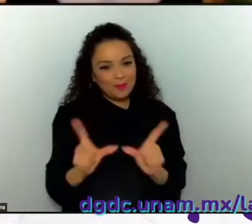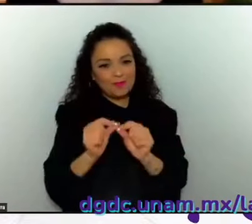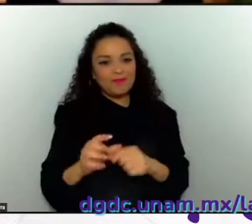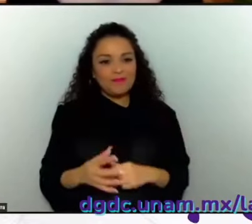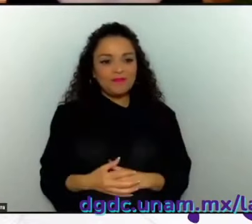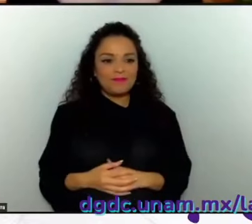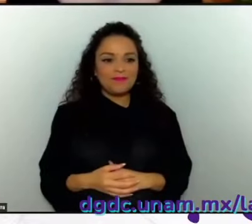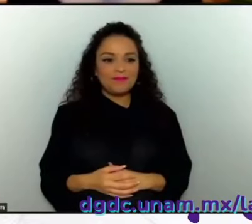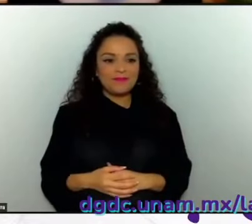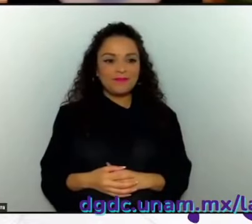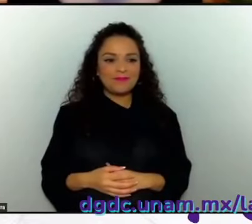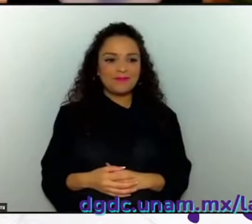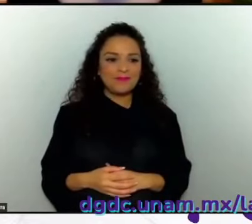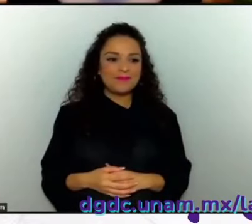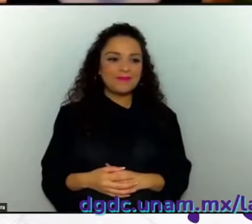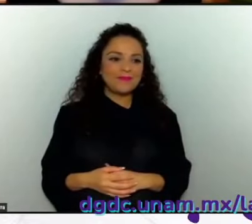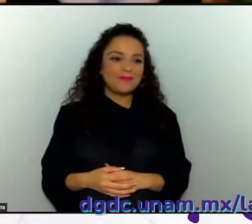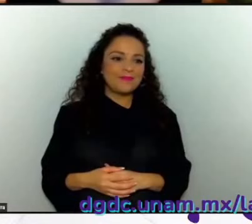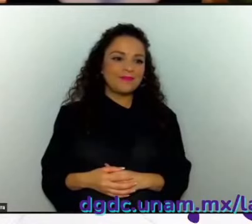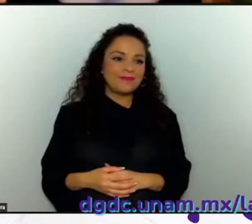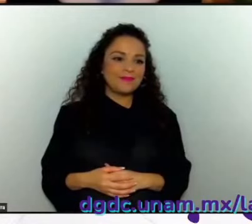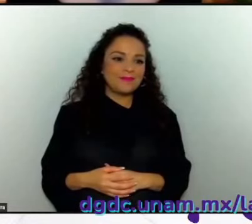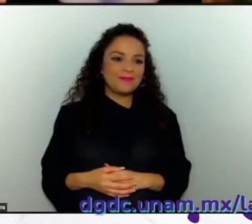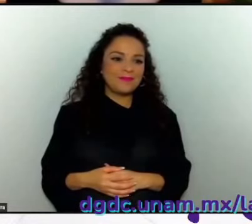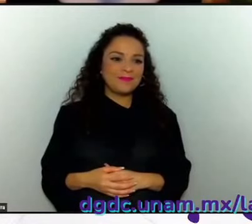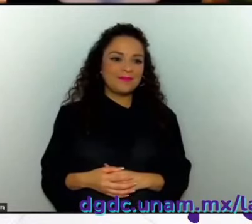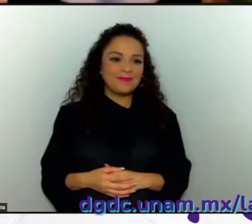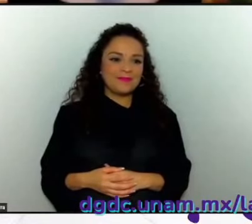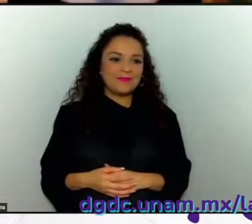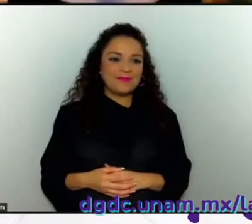Más. Además, he dejado 10 kilos de...